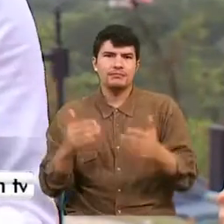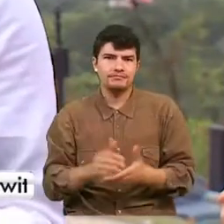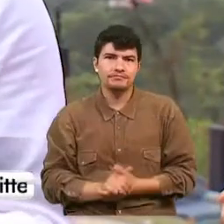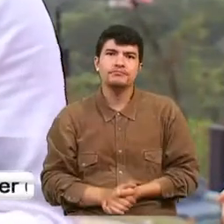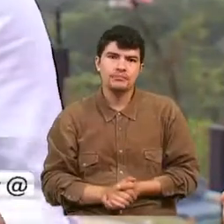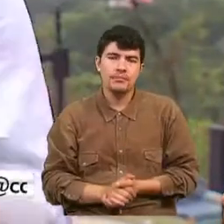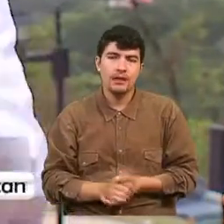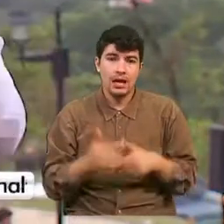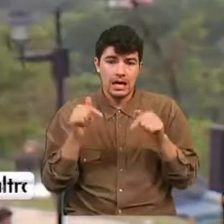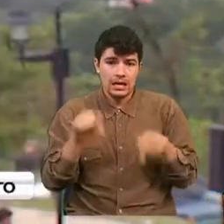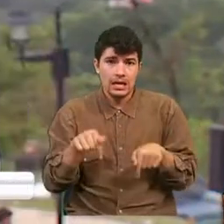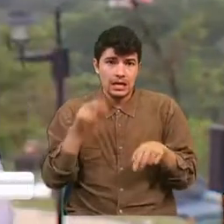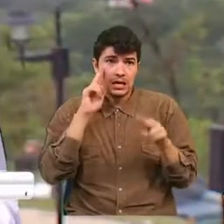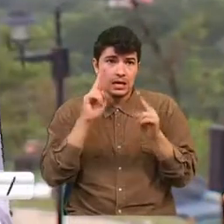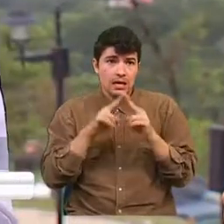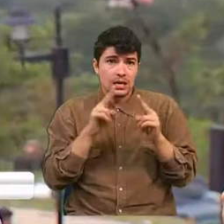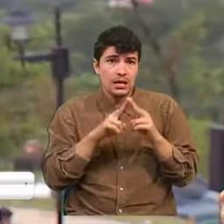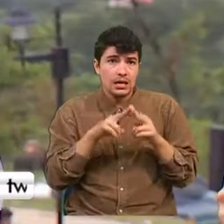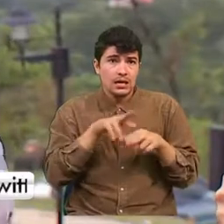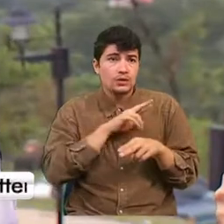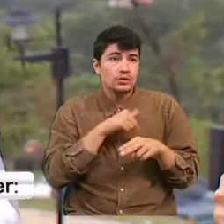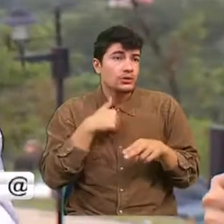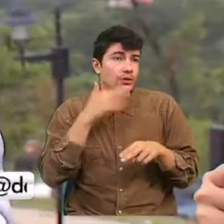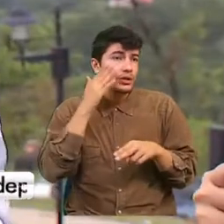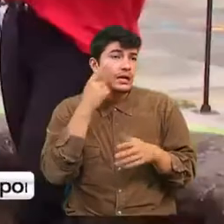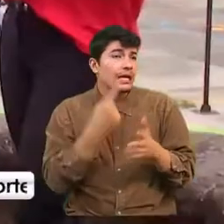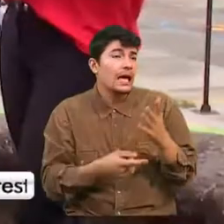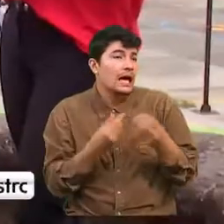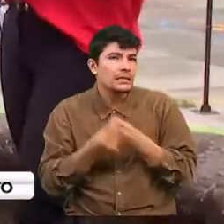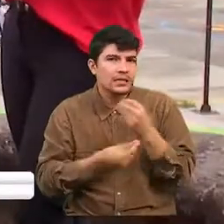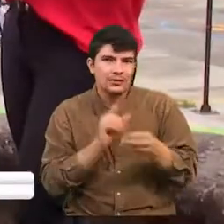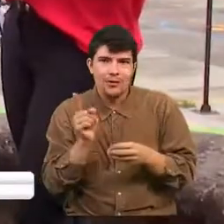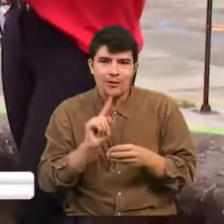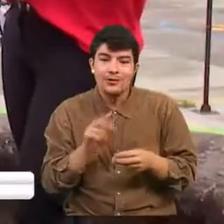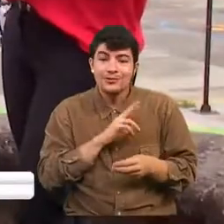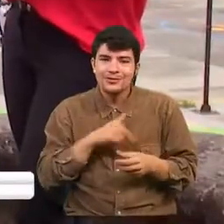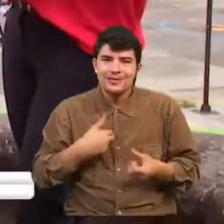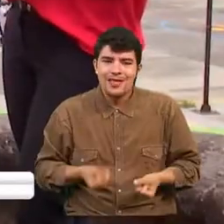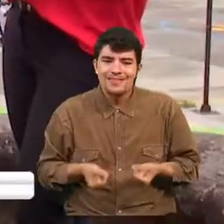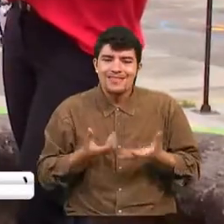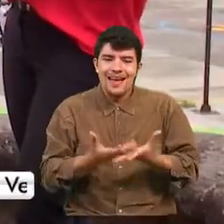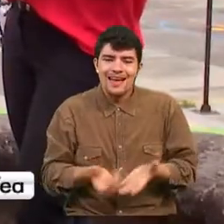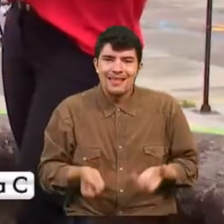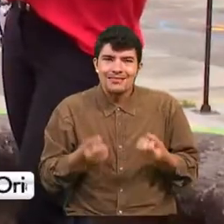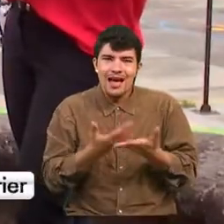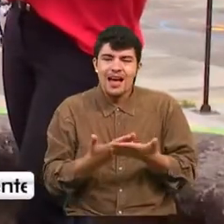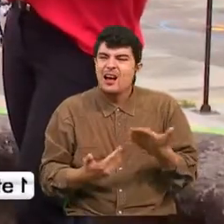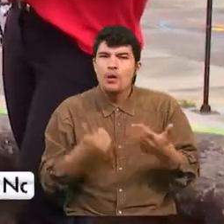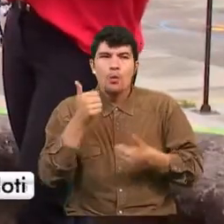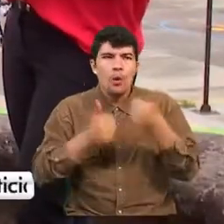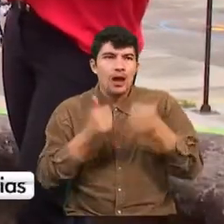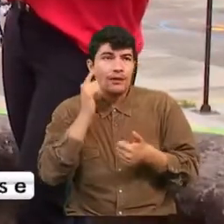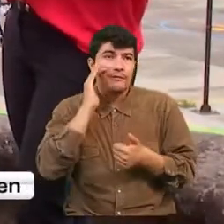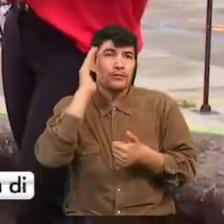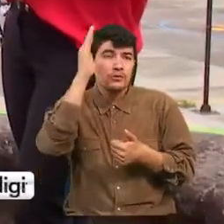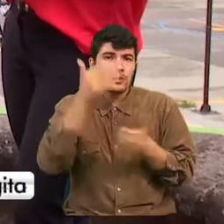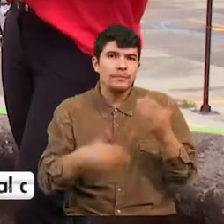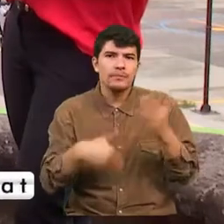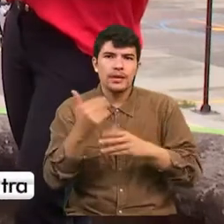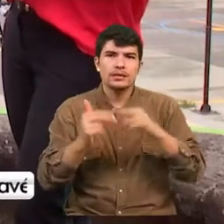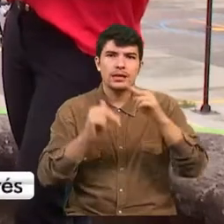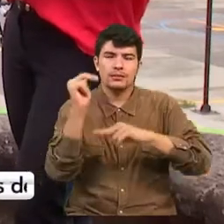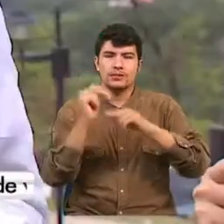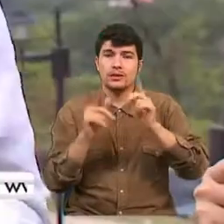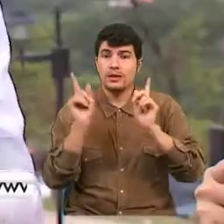una expedición de qué vamos a hacer, sino qué les estamos entregando, qué vamos a iniciar a hacer. Y también para decirle a los señores